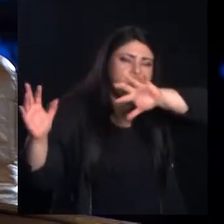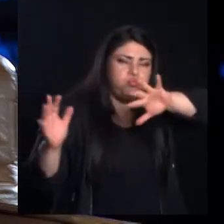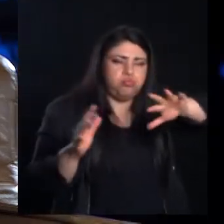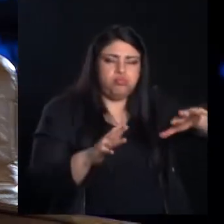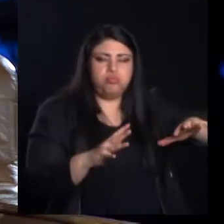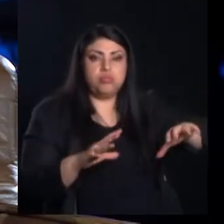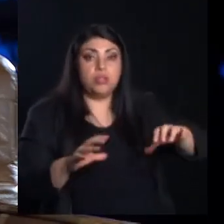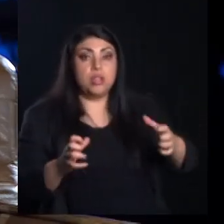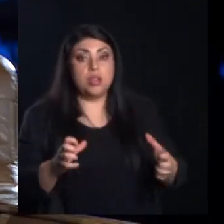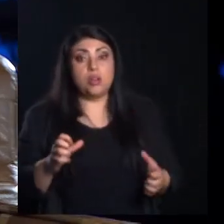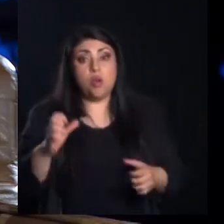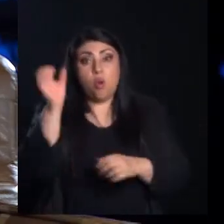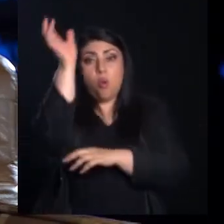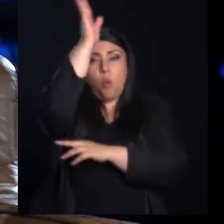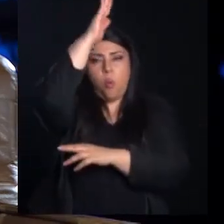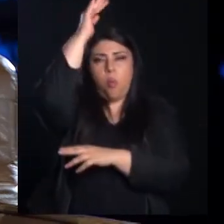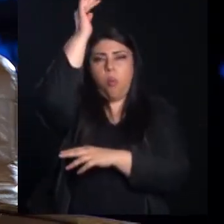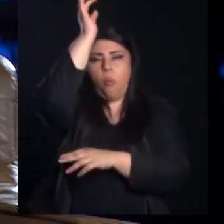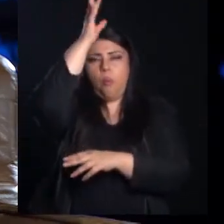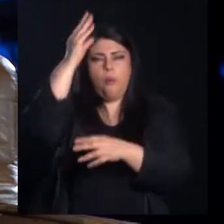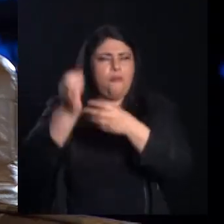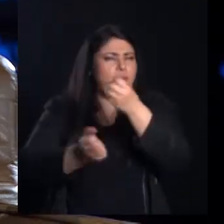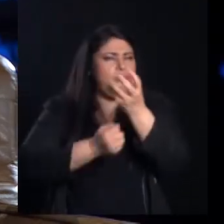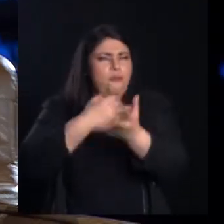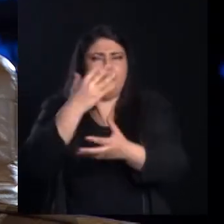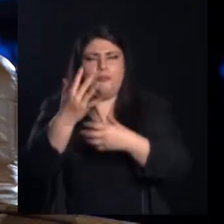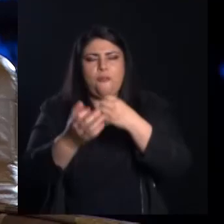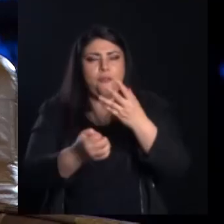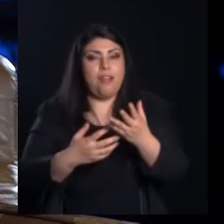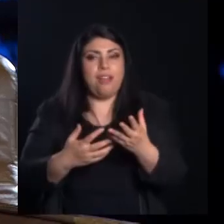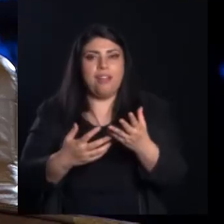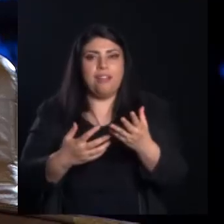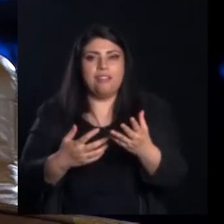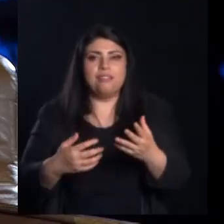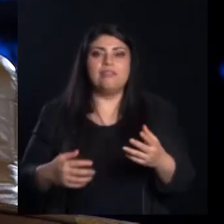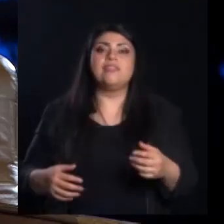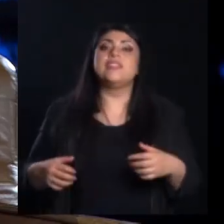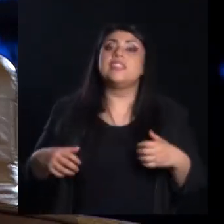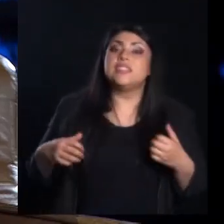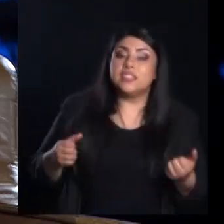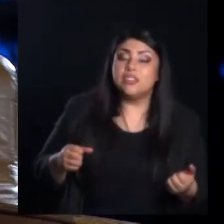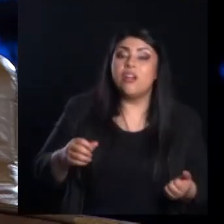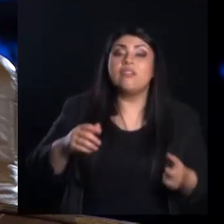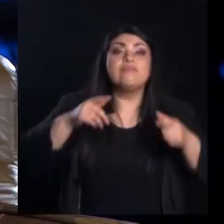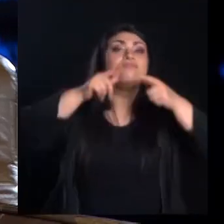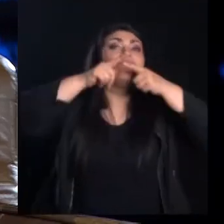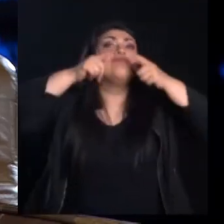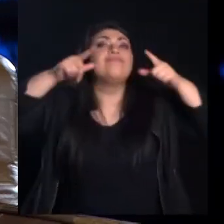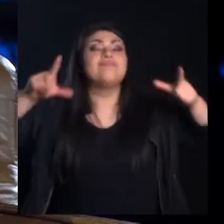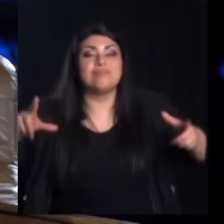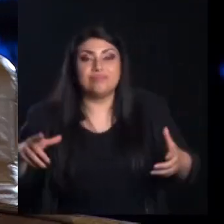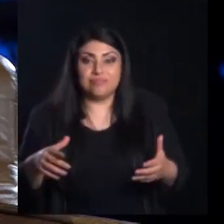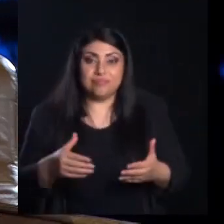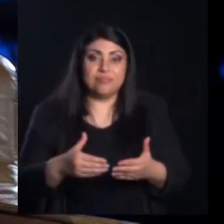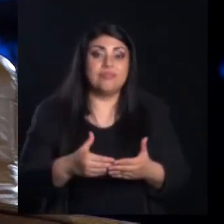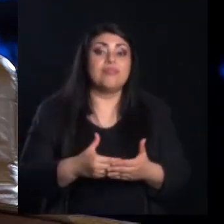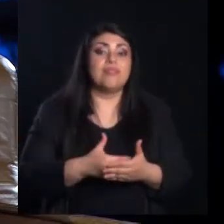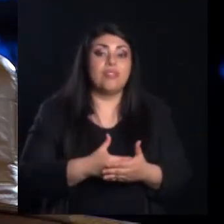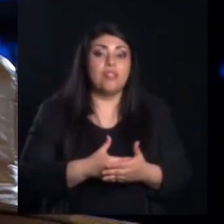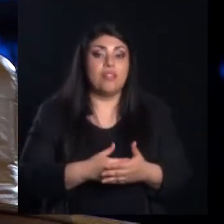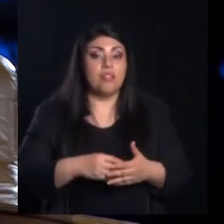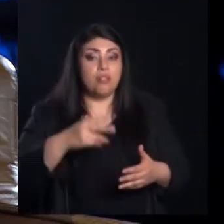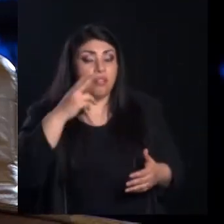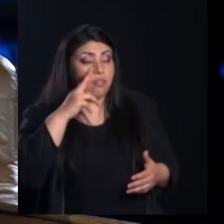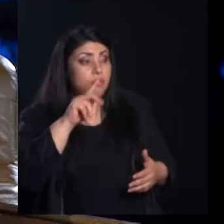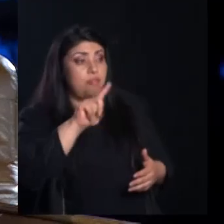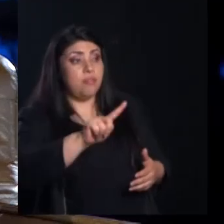lenguas de fuego y se empieza a cumplir lo que tú leyes empiezan a hablar nuevas lenguas luego ves a pablo